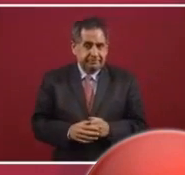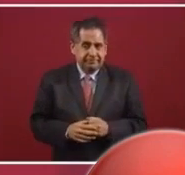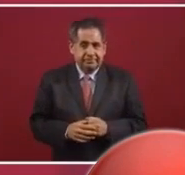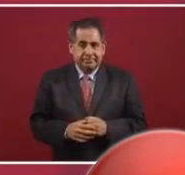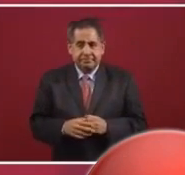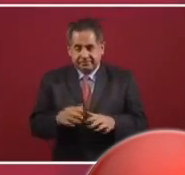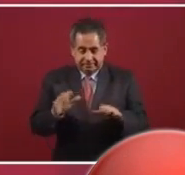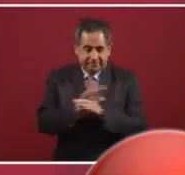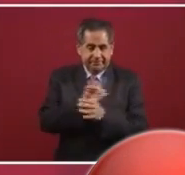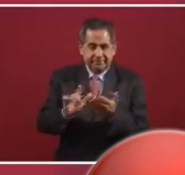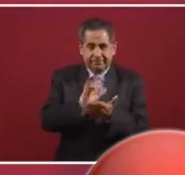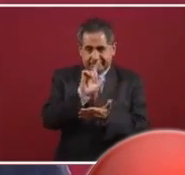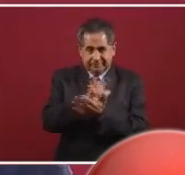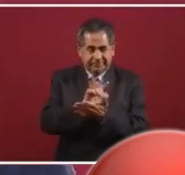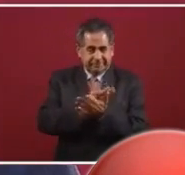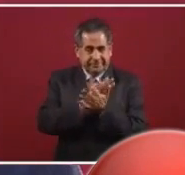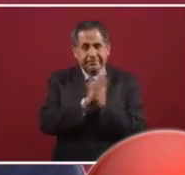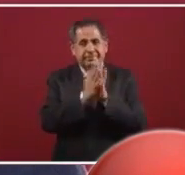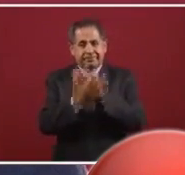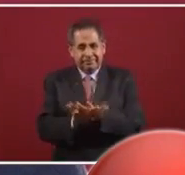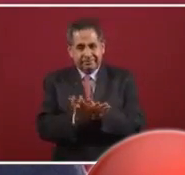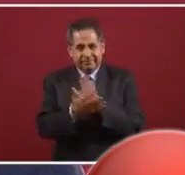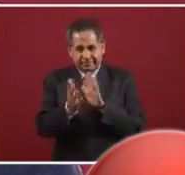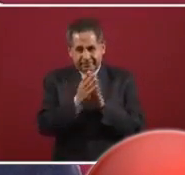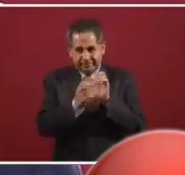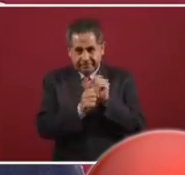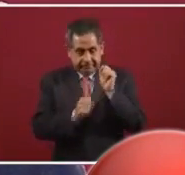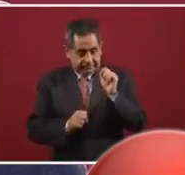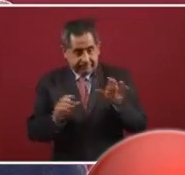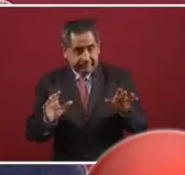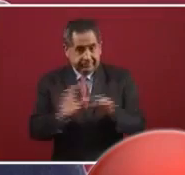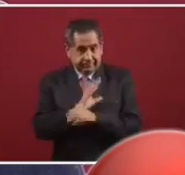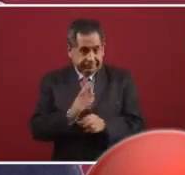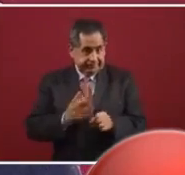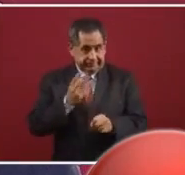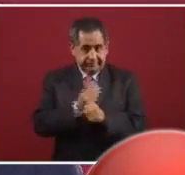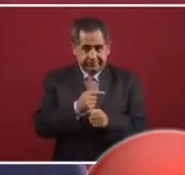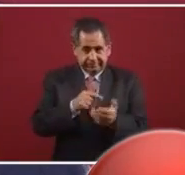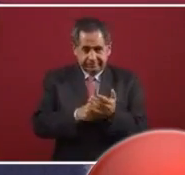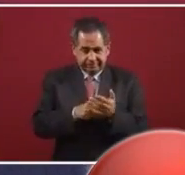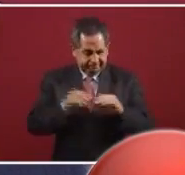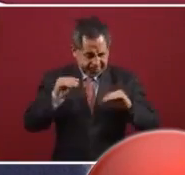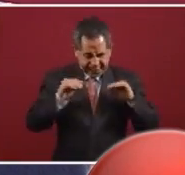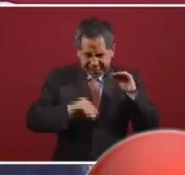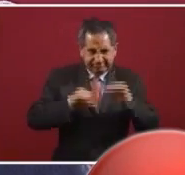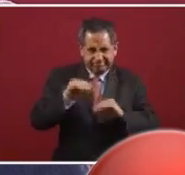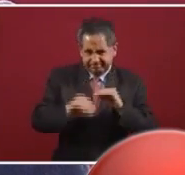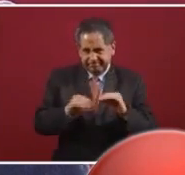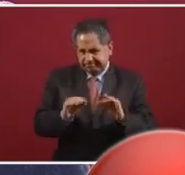las reformas a la Constitución que se han llevado a cabo,